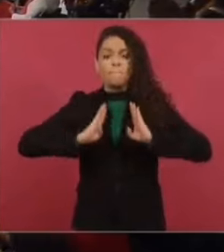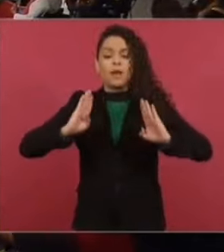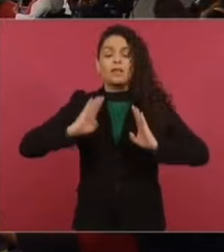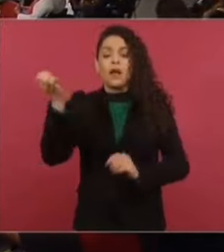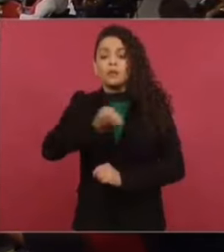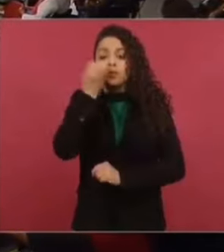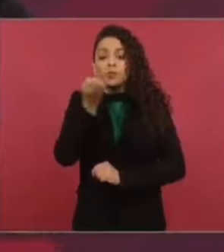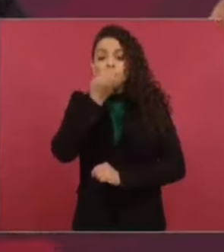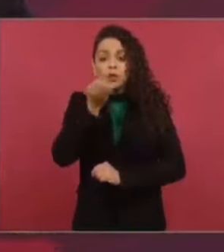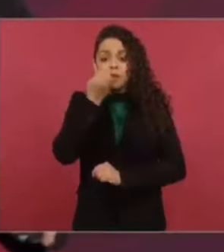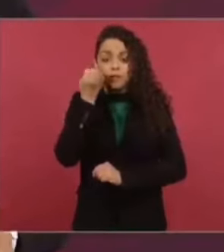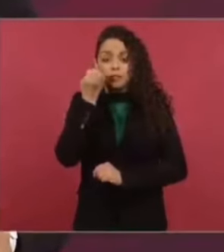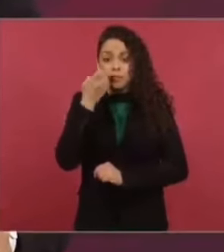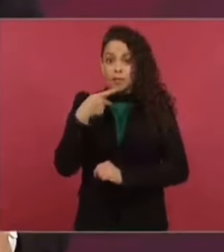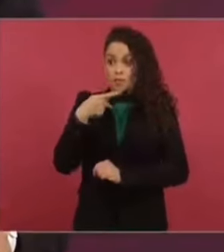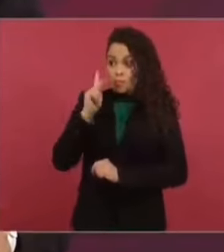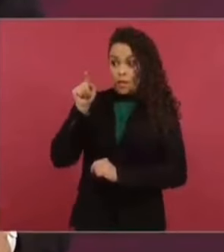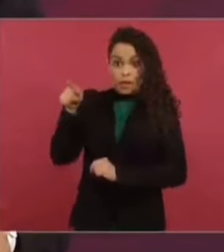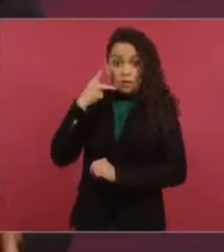Nada más que de eso no se dijo nada.